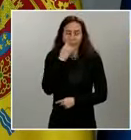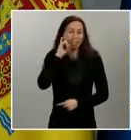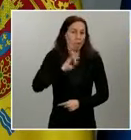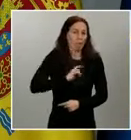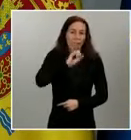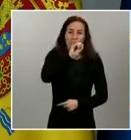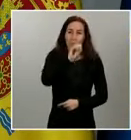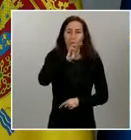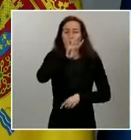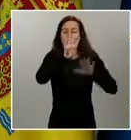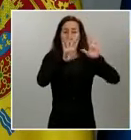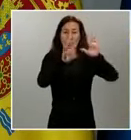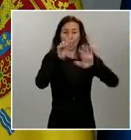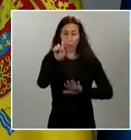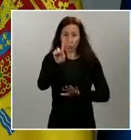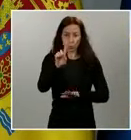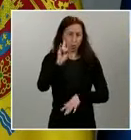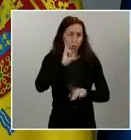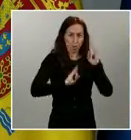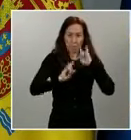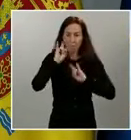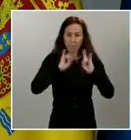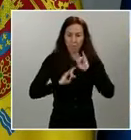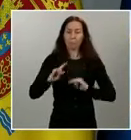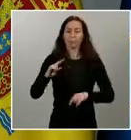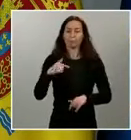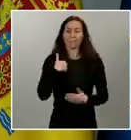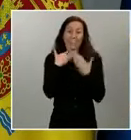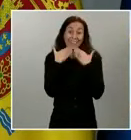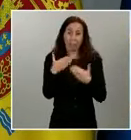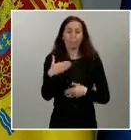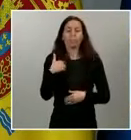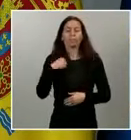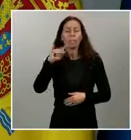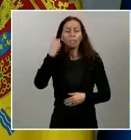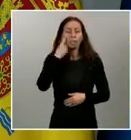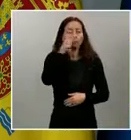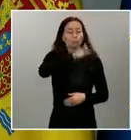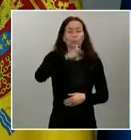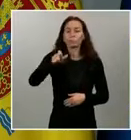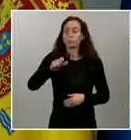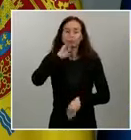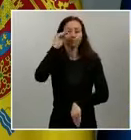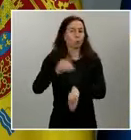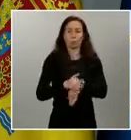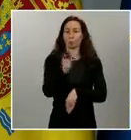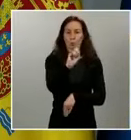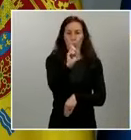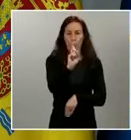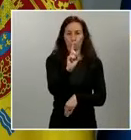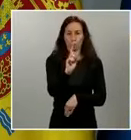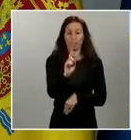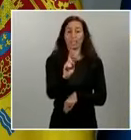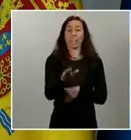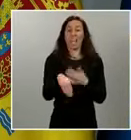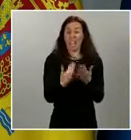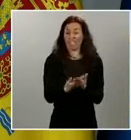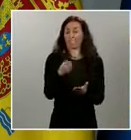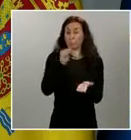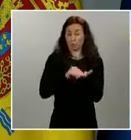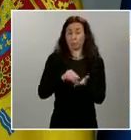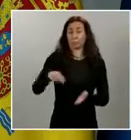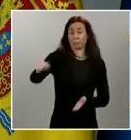nos permiten identificar a personas que incumplen la normativa del estado de alarma y con su inconsciencia hacen que